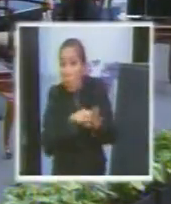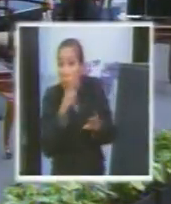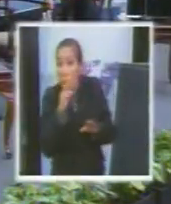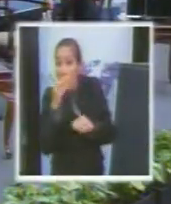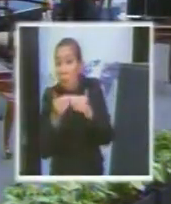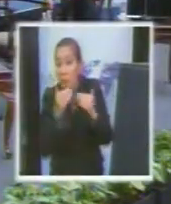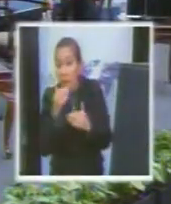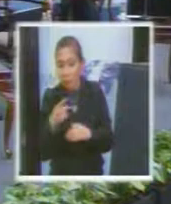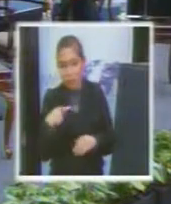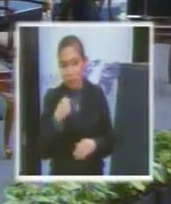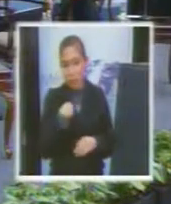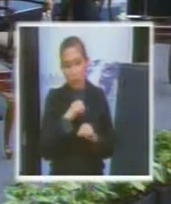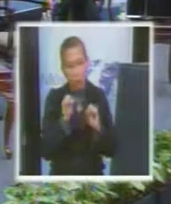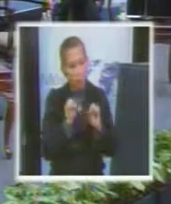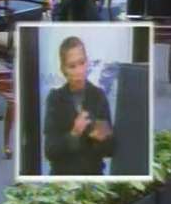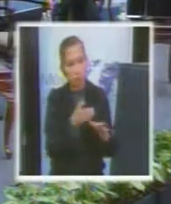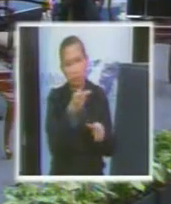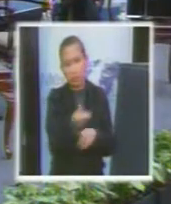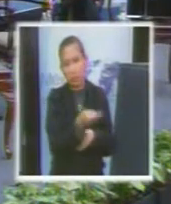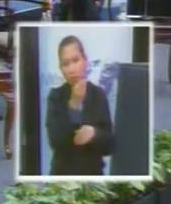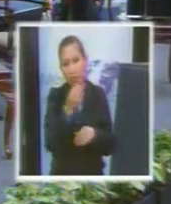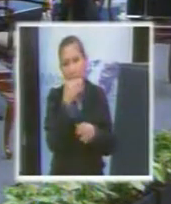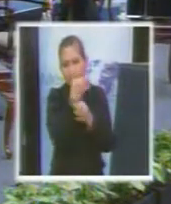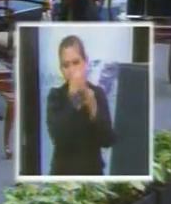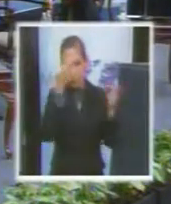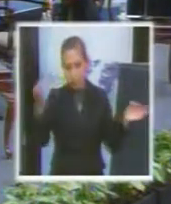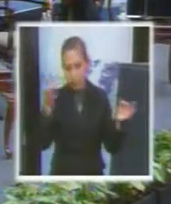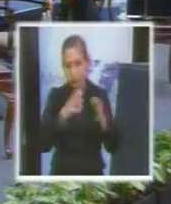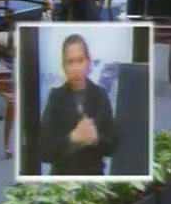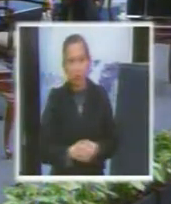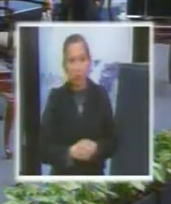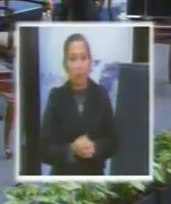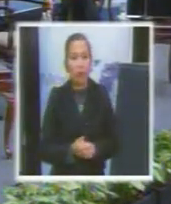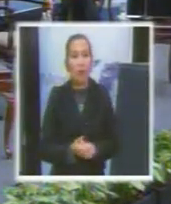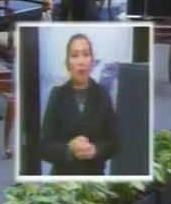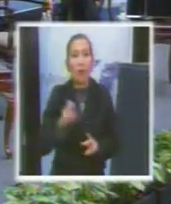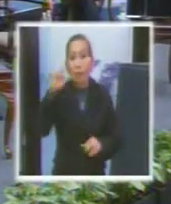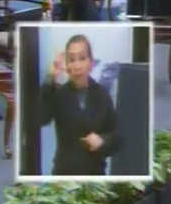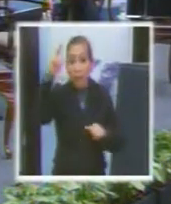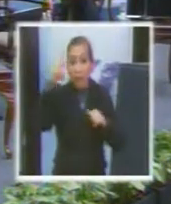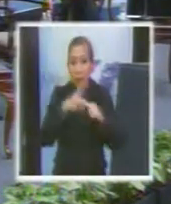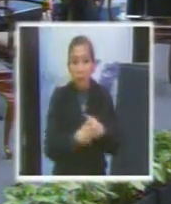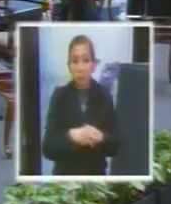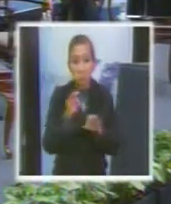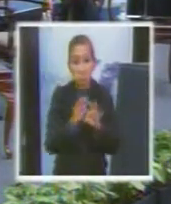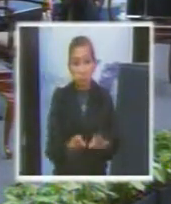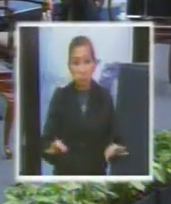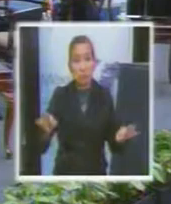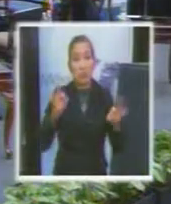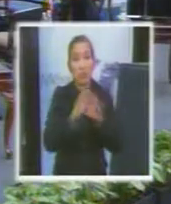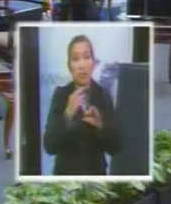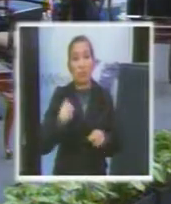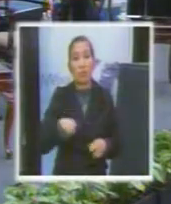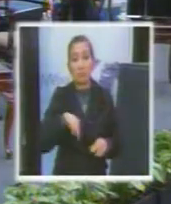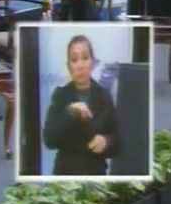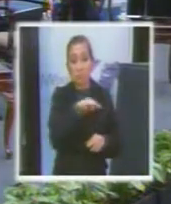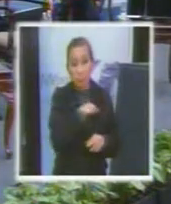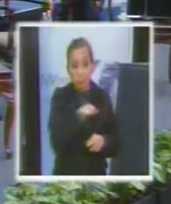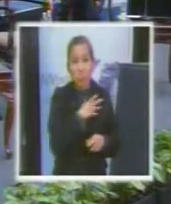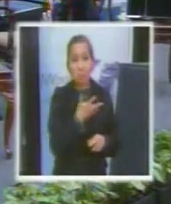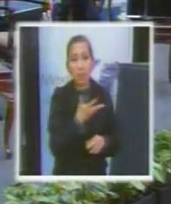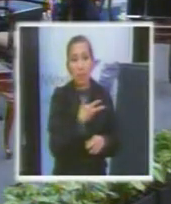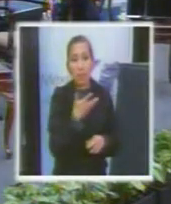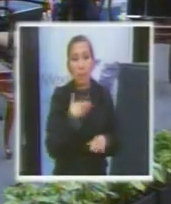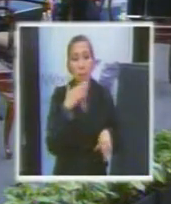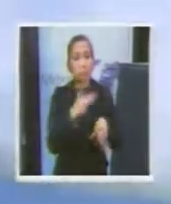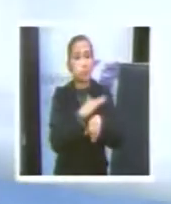mejor, pero yo los dejo a todos ustedes con este mensaje. Europa es importante para nosotros, tenemos